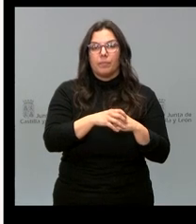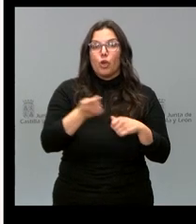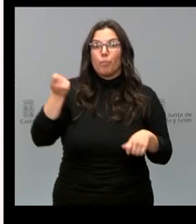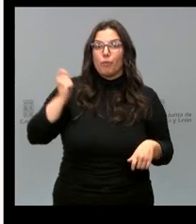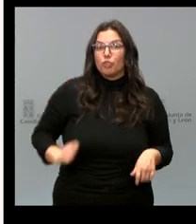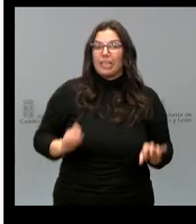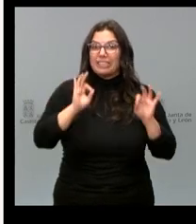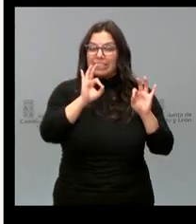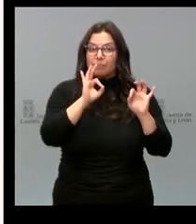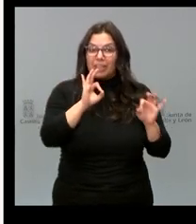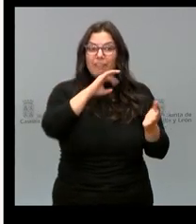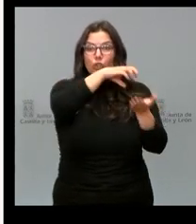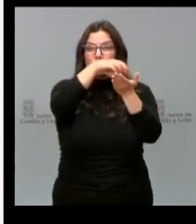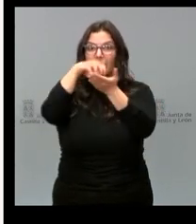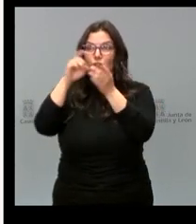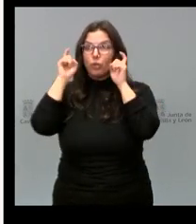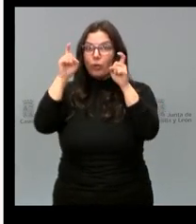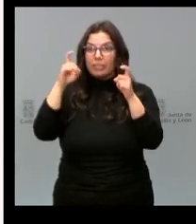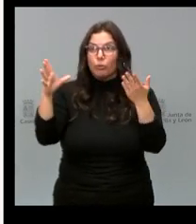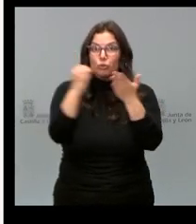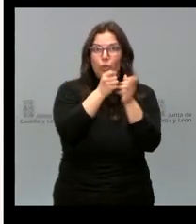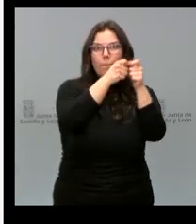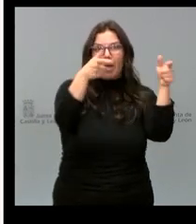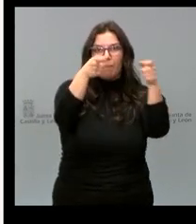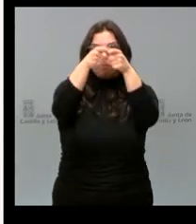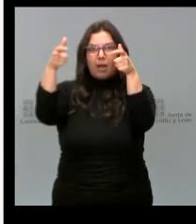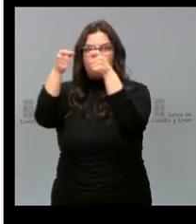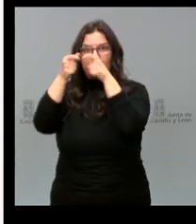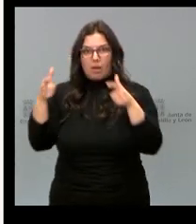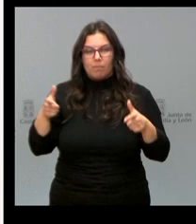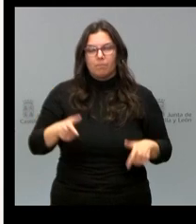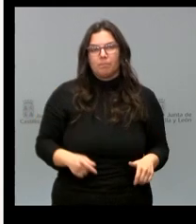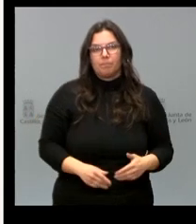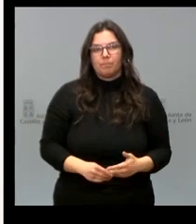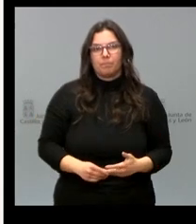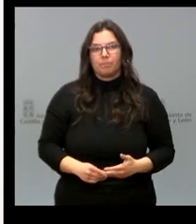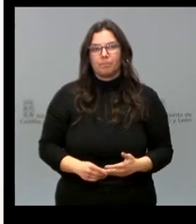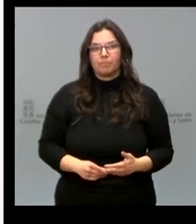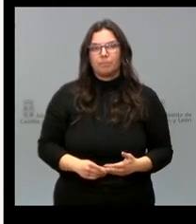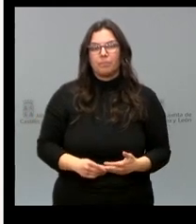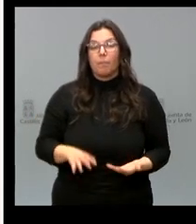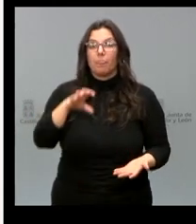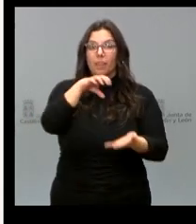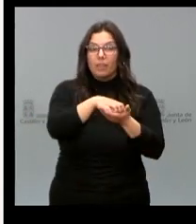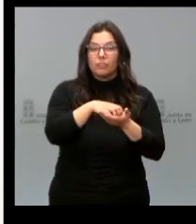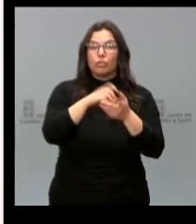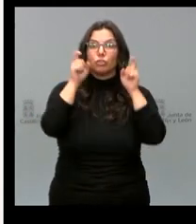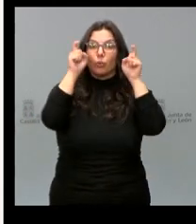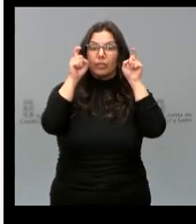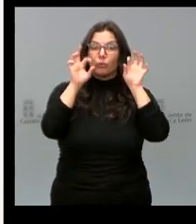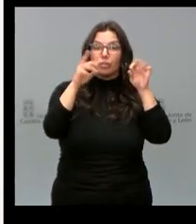específico en todos los centros educativos. Centros educativos públicos por un